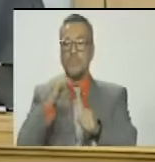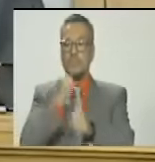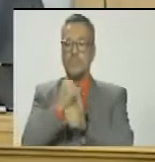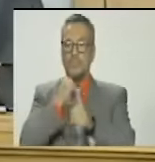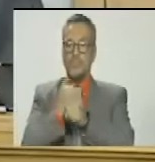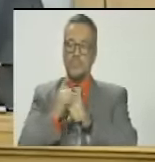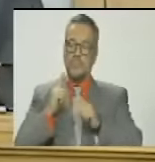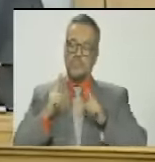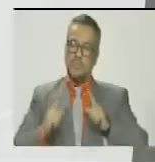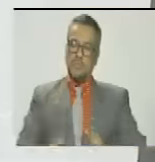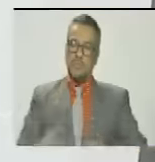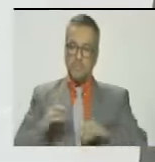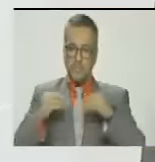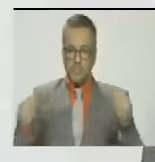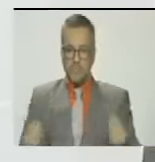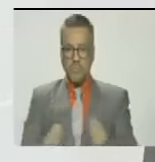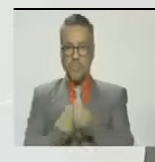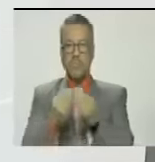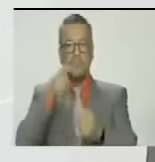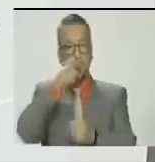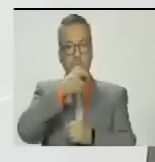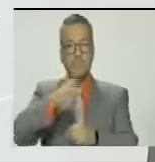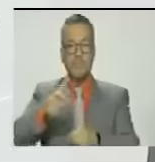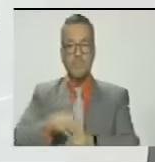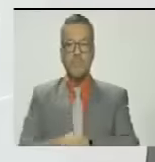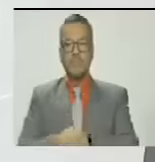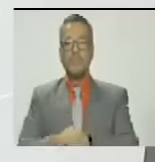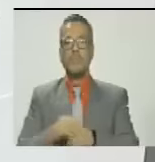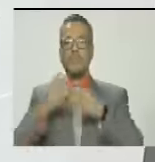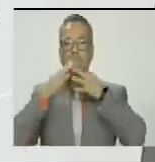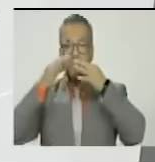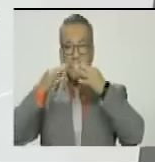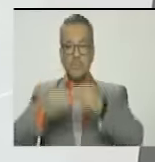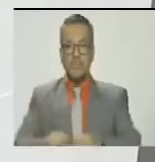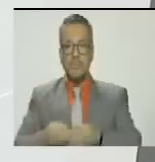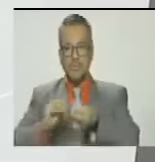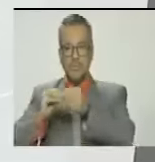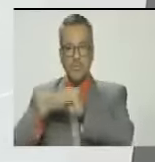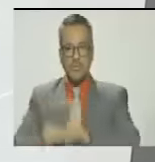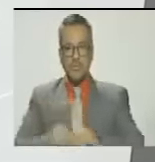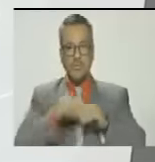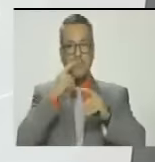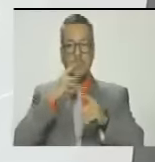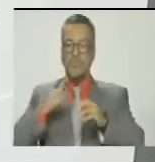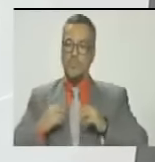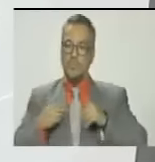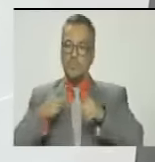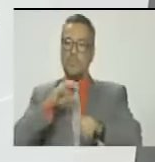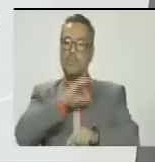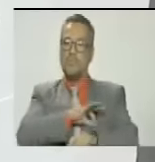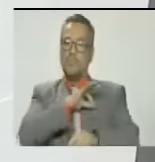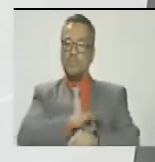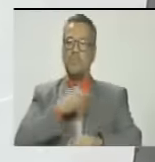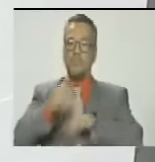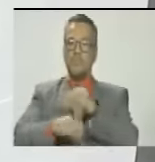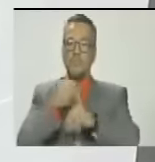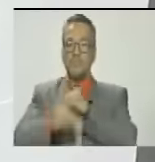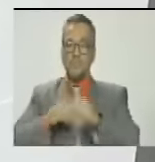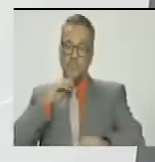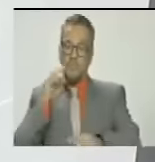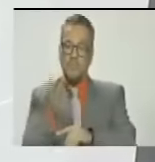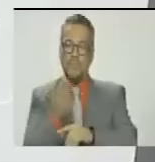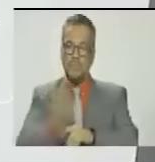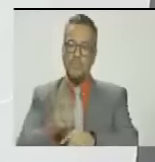trabajar incansablemente junto a nuestro pueblo para garantizar la recuperación del estado de bienestar social que ha sido